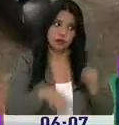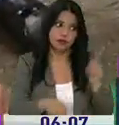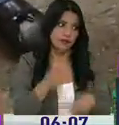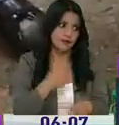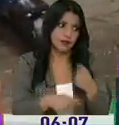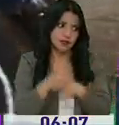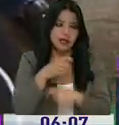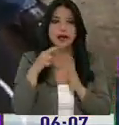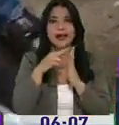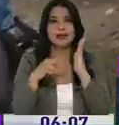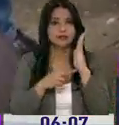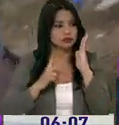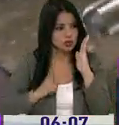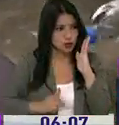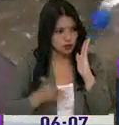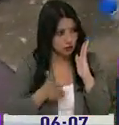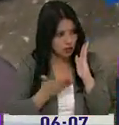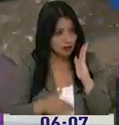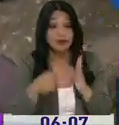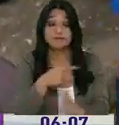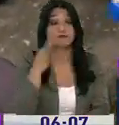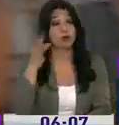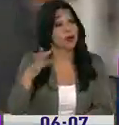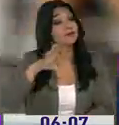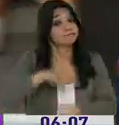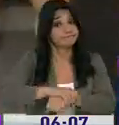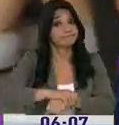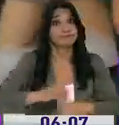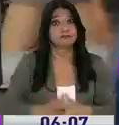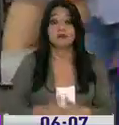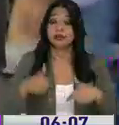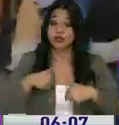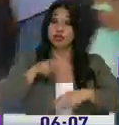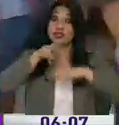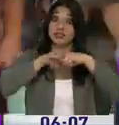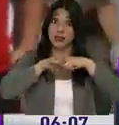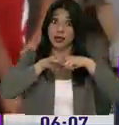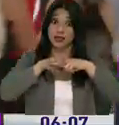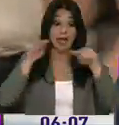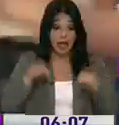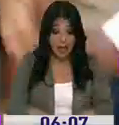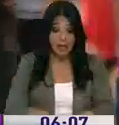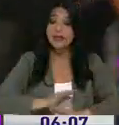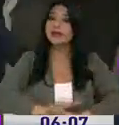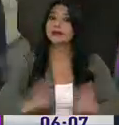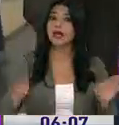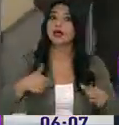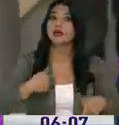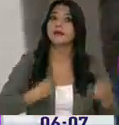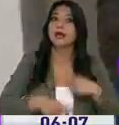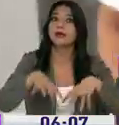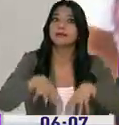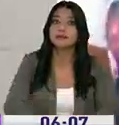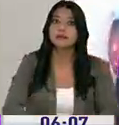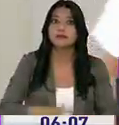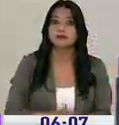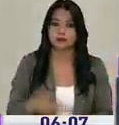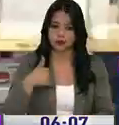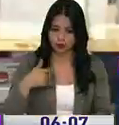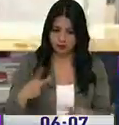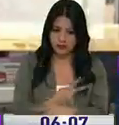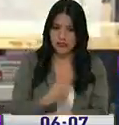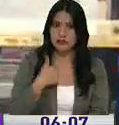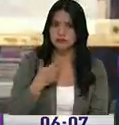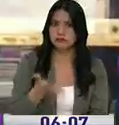La policía retuvo a la vendedora. O sea que porque estoy sentada, tengo eso ahí, ya uno lo cogen como si uno fuera delincuente.